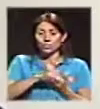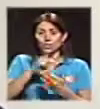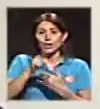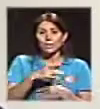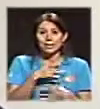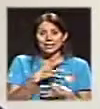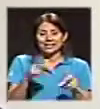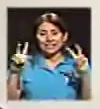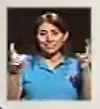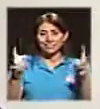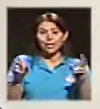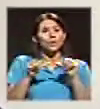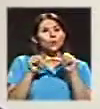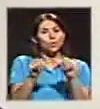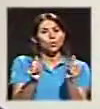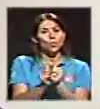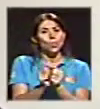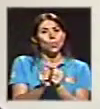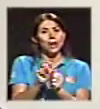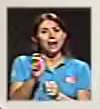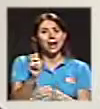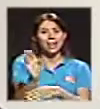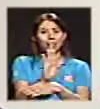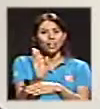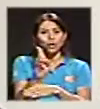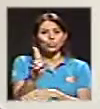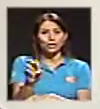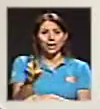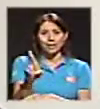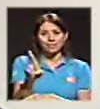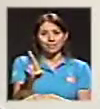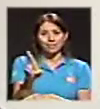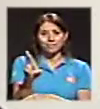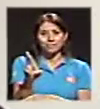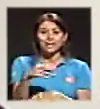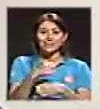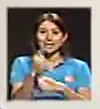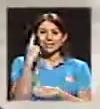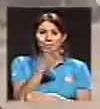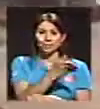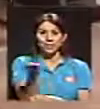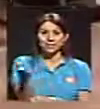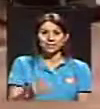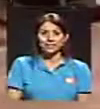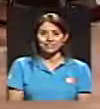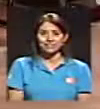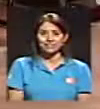interesante, y quédense con el canal UCR, que se hace para ustedes.